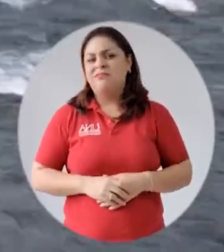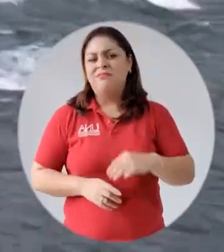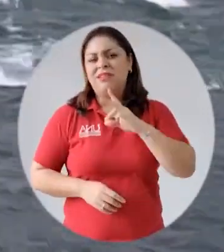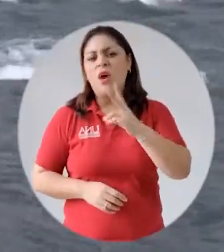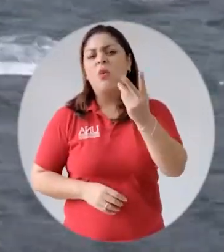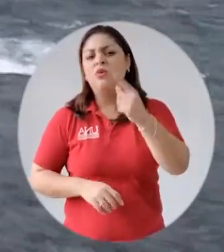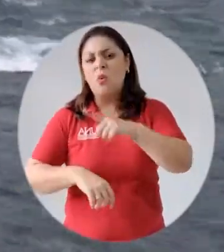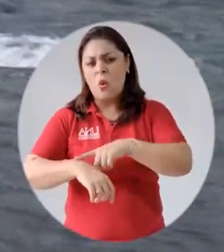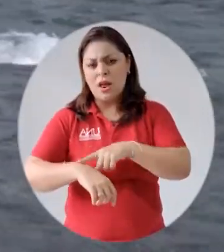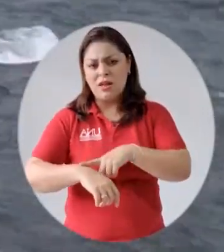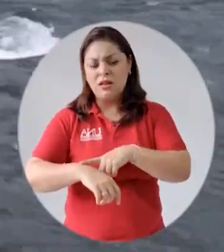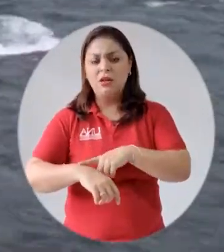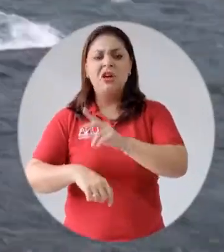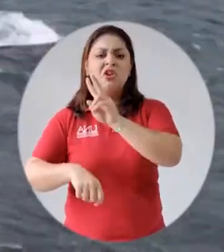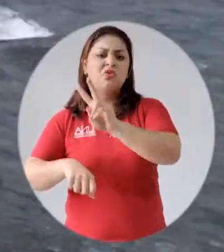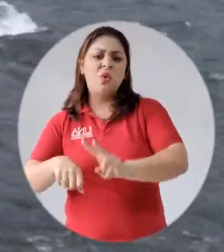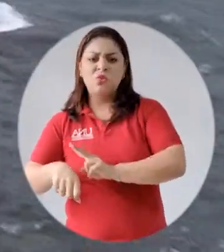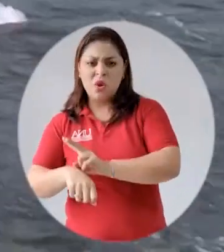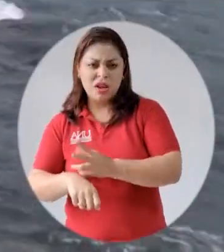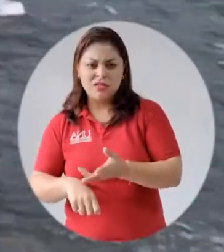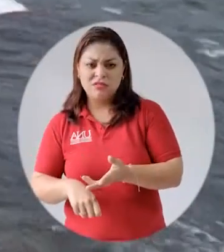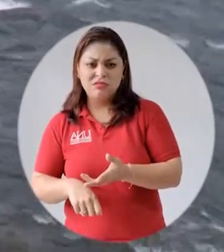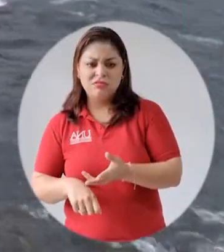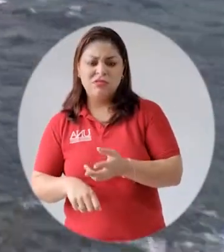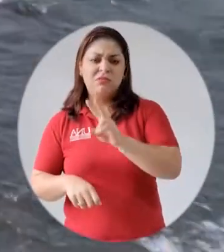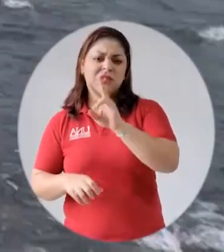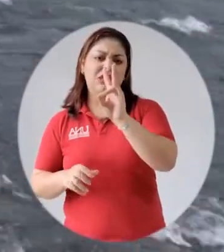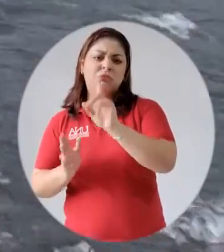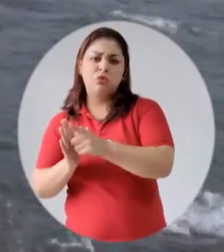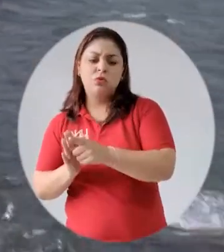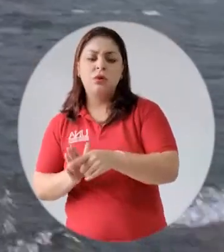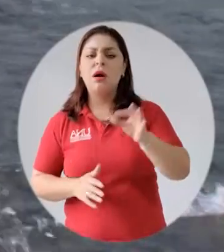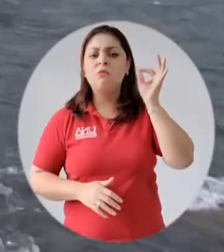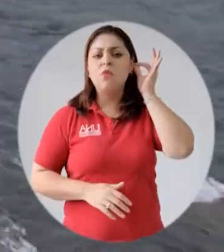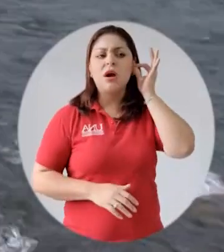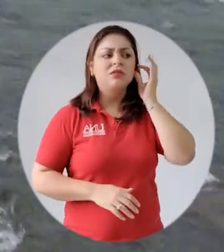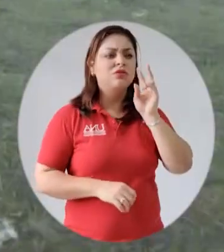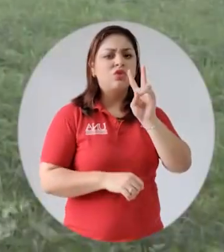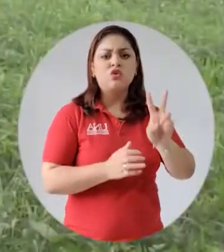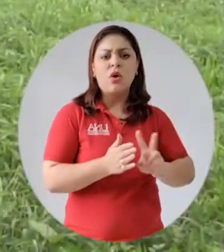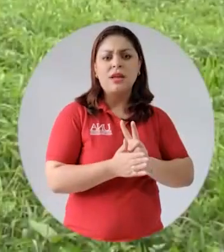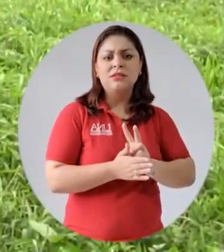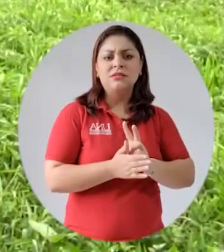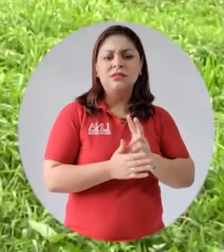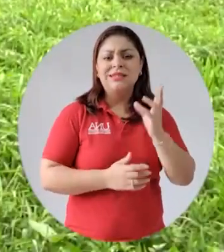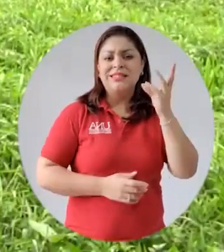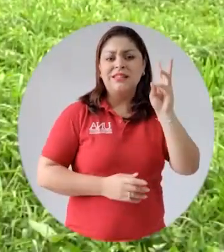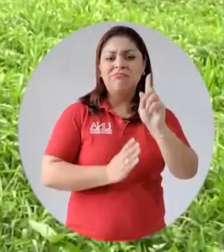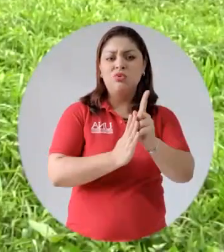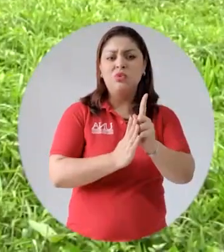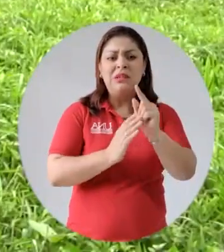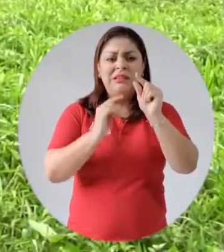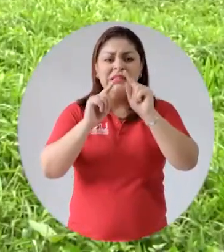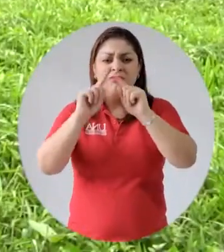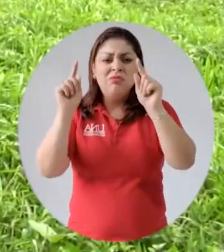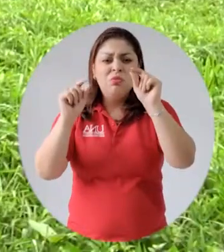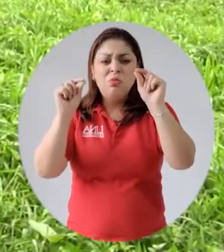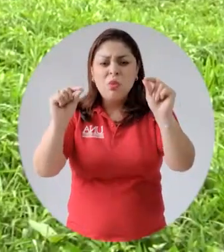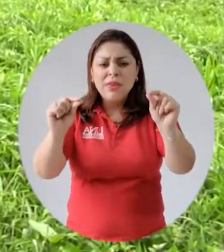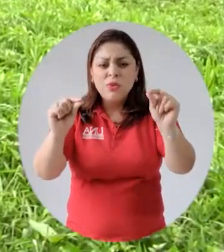serían prácticamente a preparar alimentos, ¿verdad? Que sería la otra actividad que es importantísima. Y también, como lo